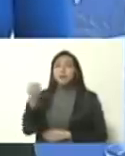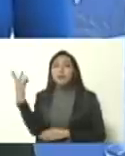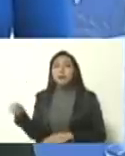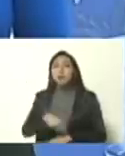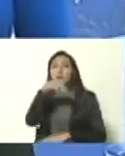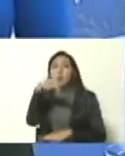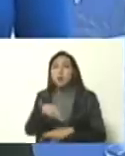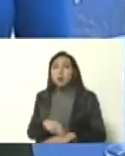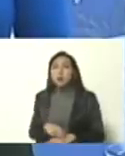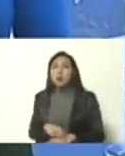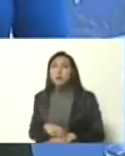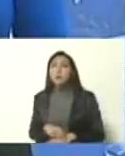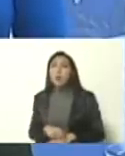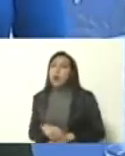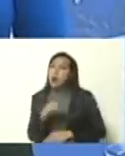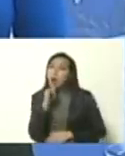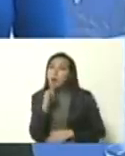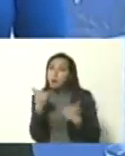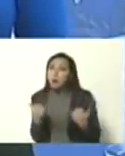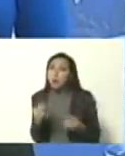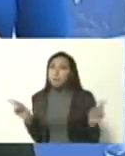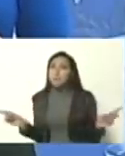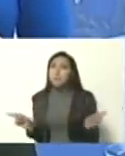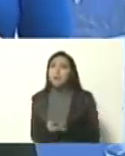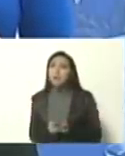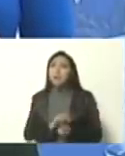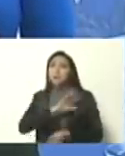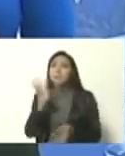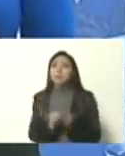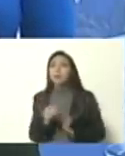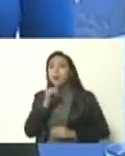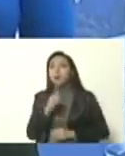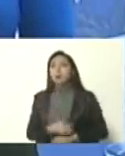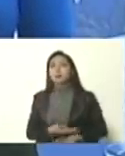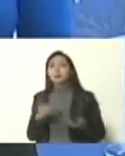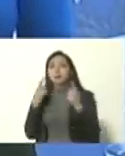Legislativo. Es lo que podemos compartirles a esta hora y con esto retornamos el contacto a los estudios.